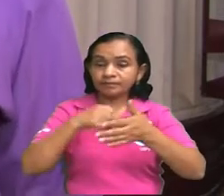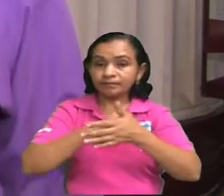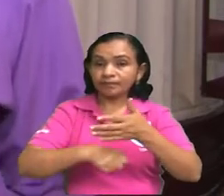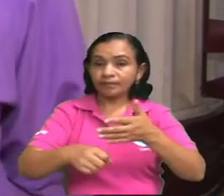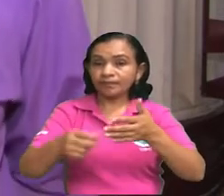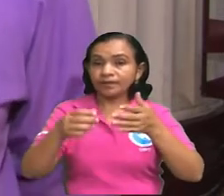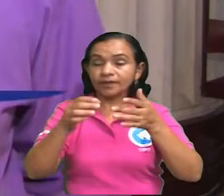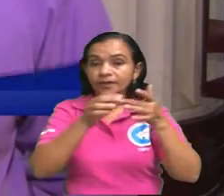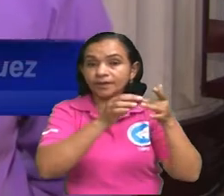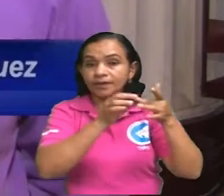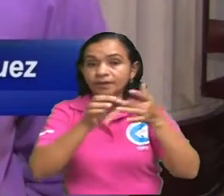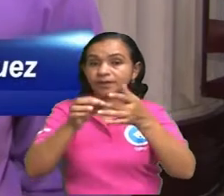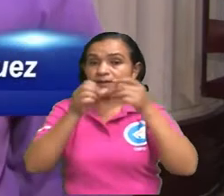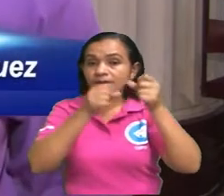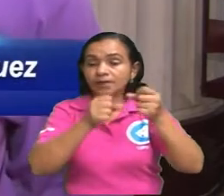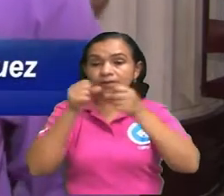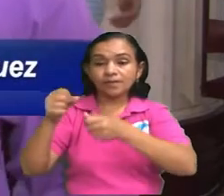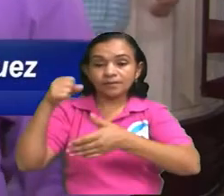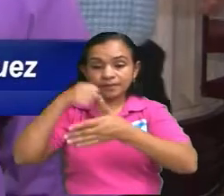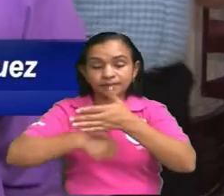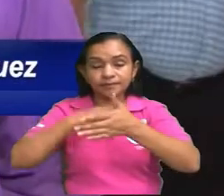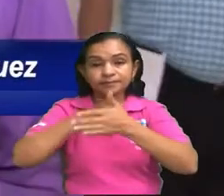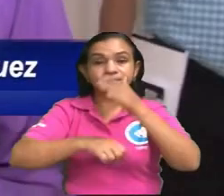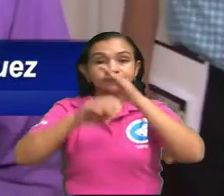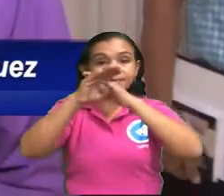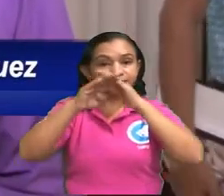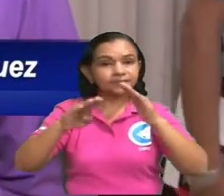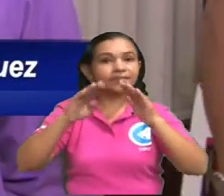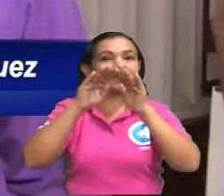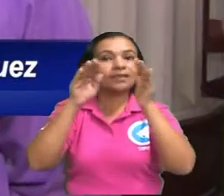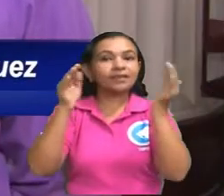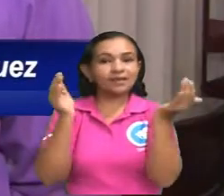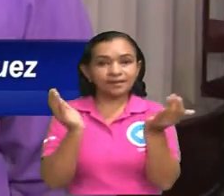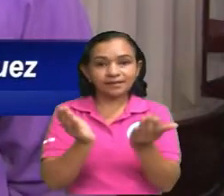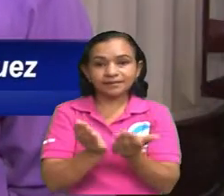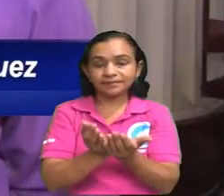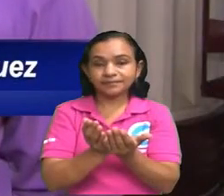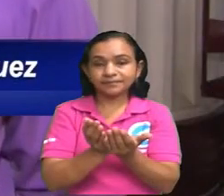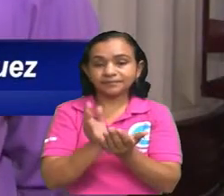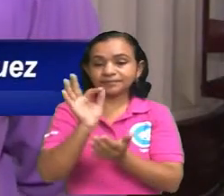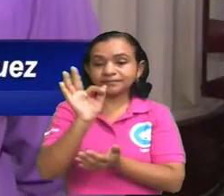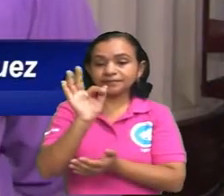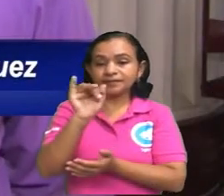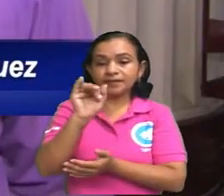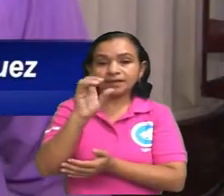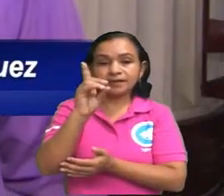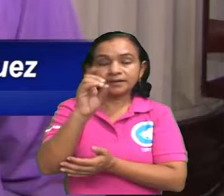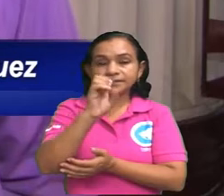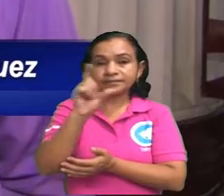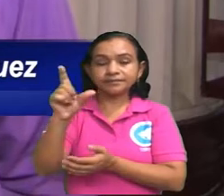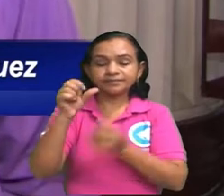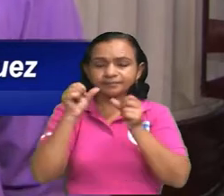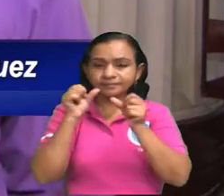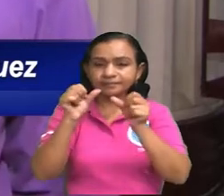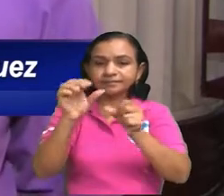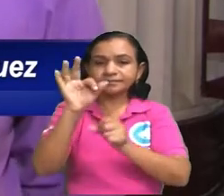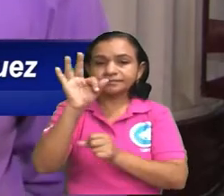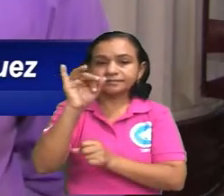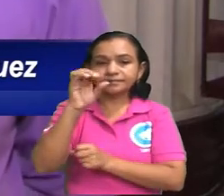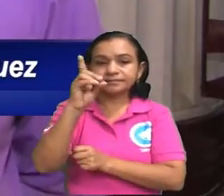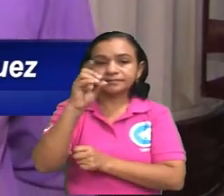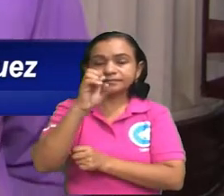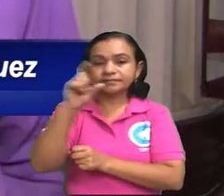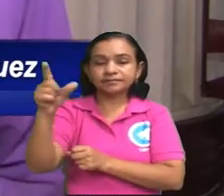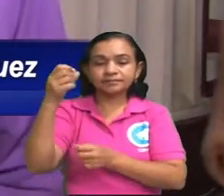gigantes, diría yo, que han luchado por la paz en el mundo. El comandante Fidel, eterno Fidel, murió